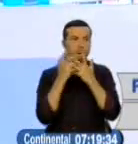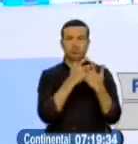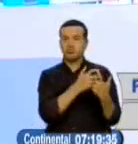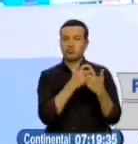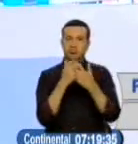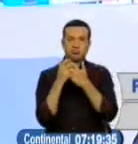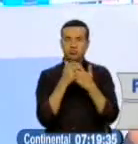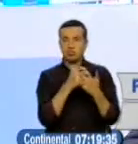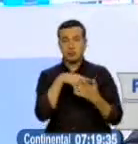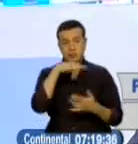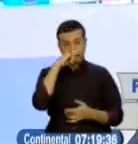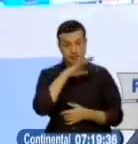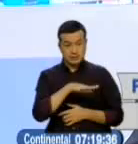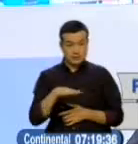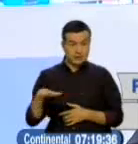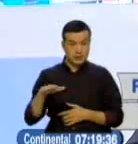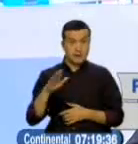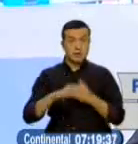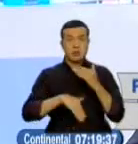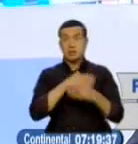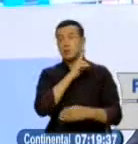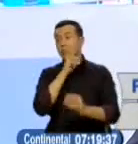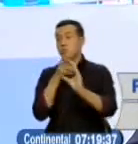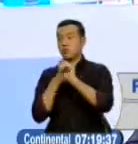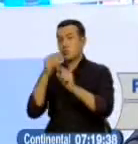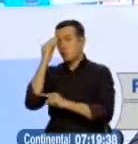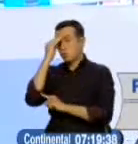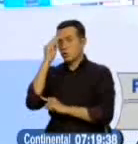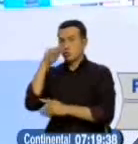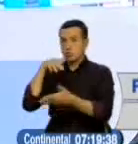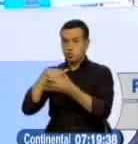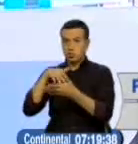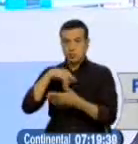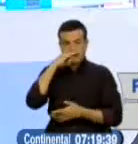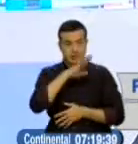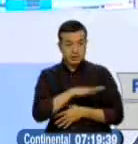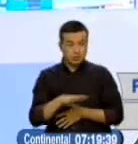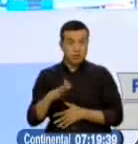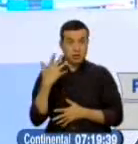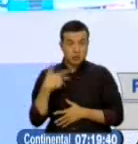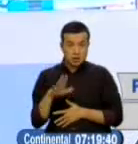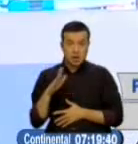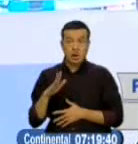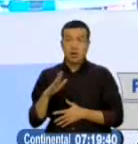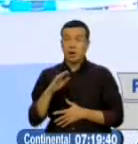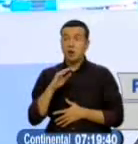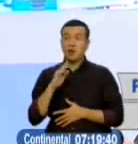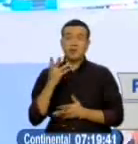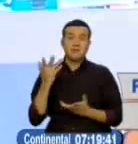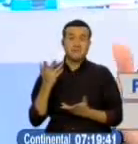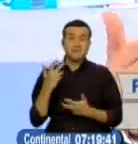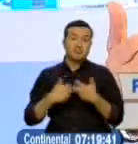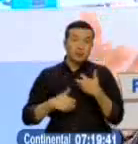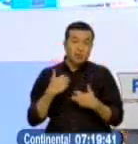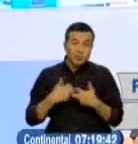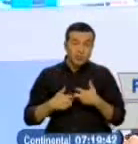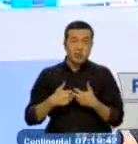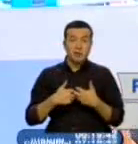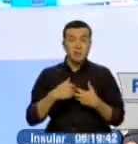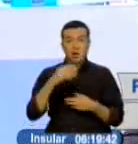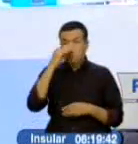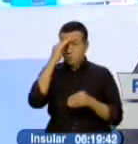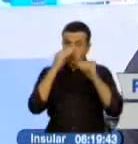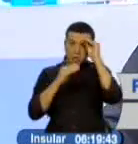porque son los niños que entran al sistema educativo, y si los niños entran ya con un rezago en su